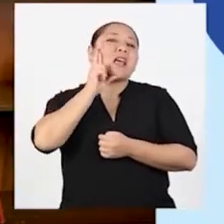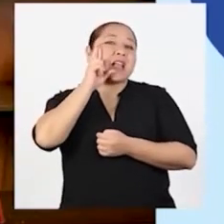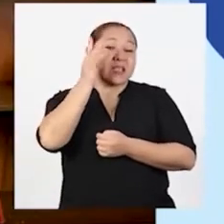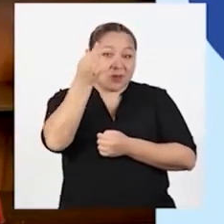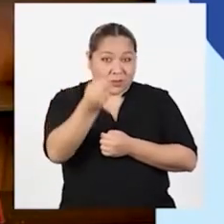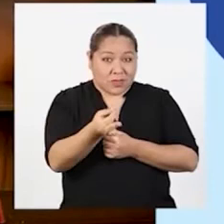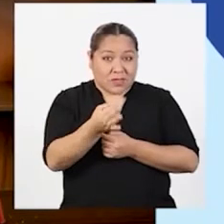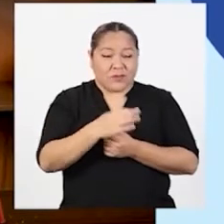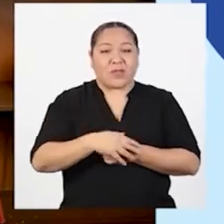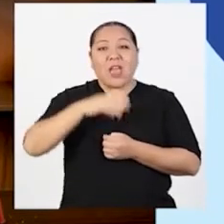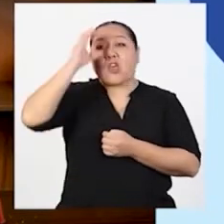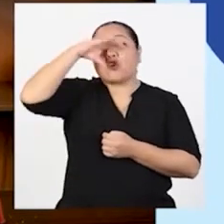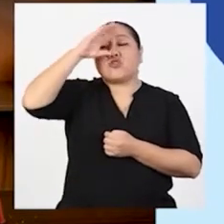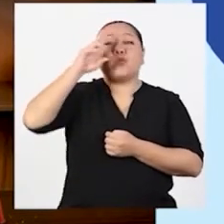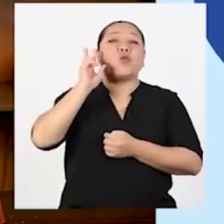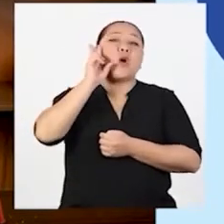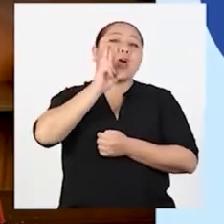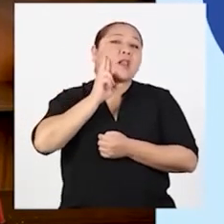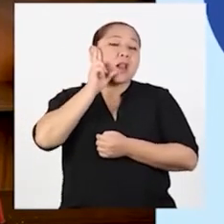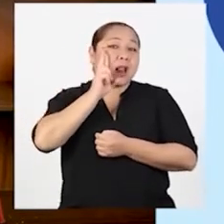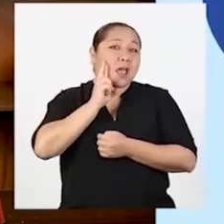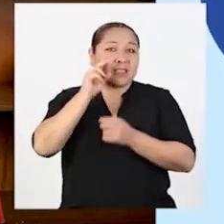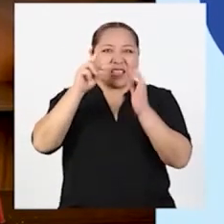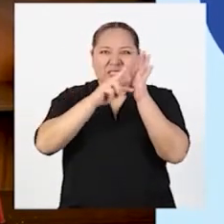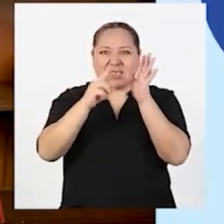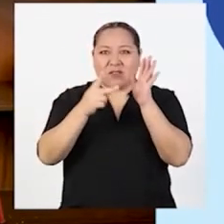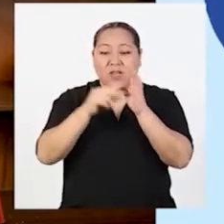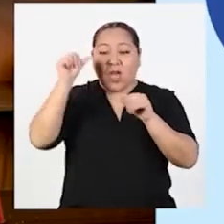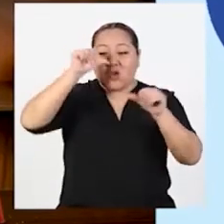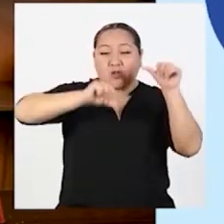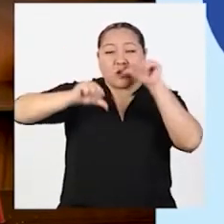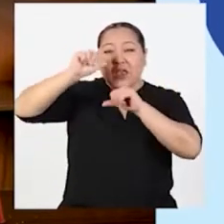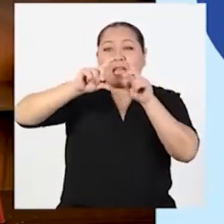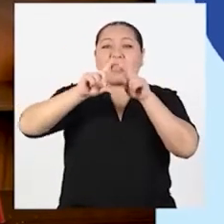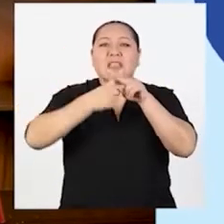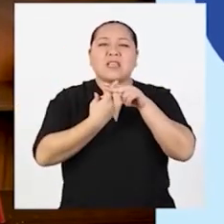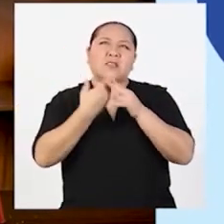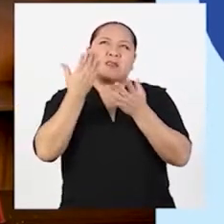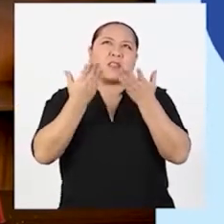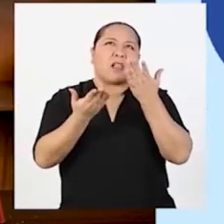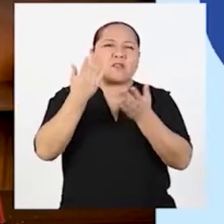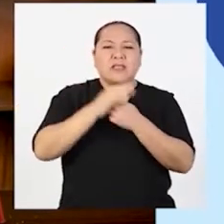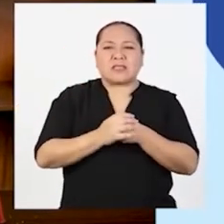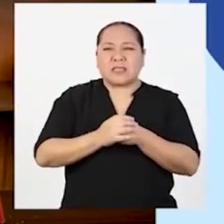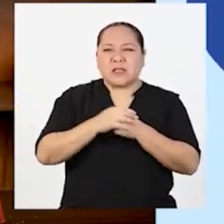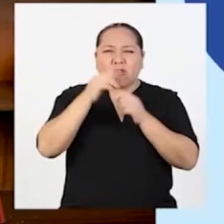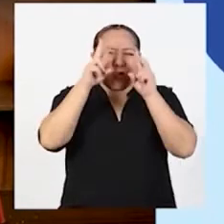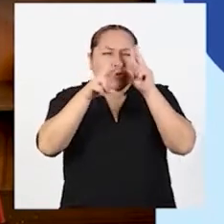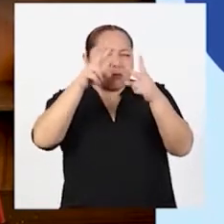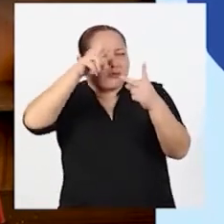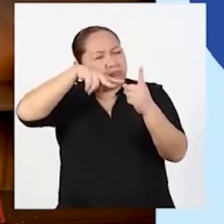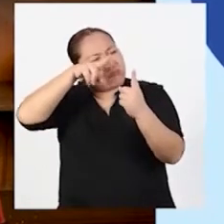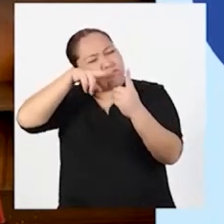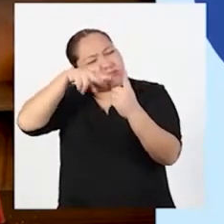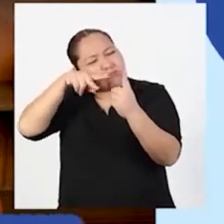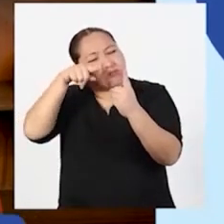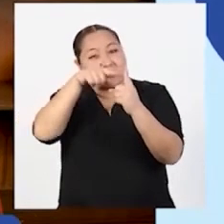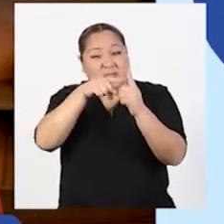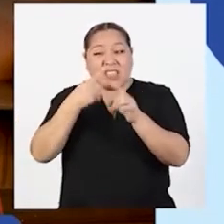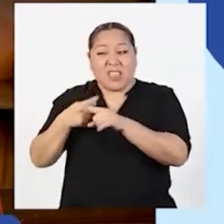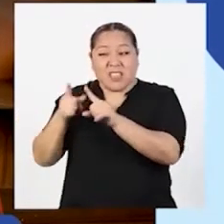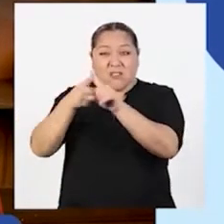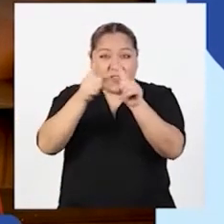El concepto de raza, cuyo significado científico inicia probablemente de las señales visuales y genéticas de la diversidad